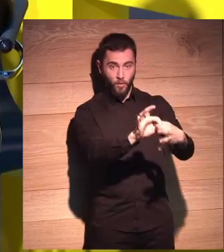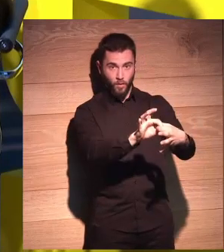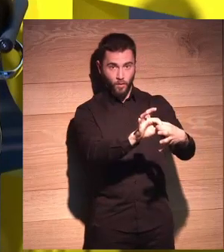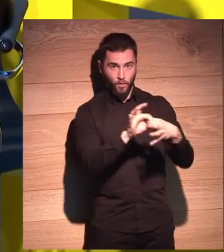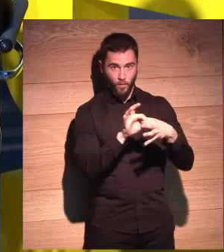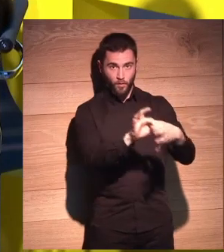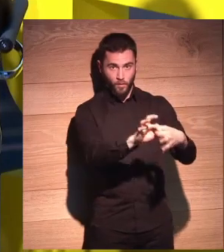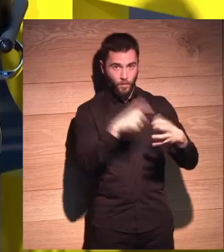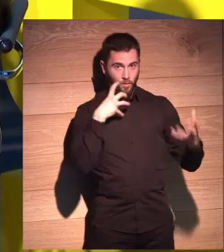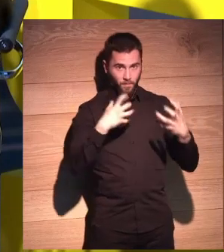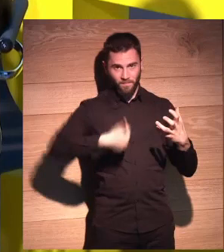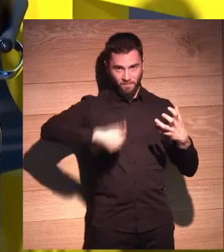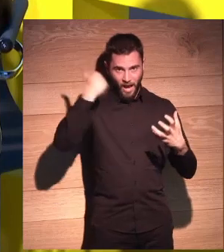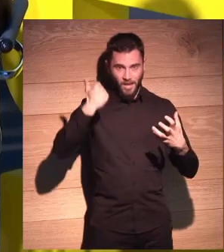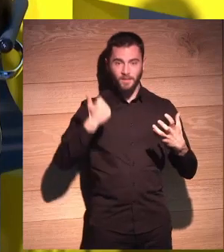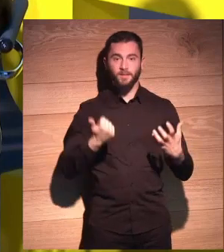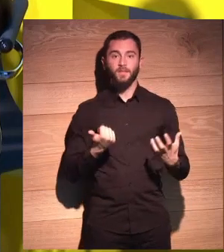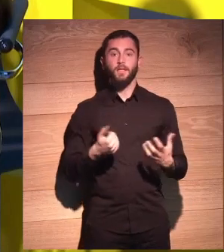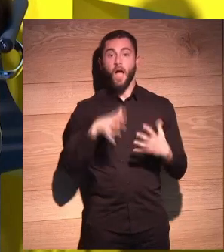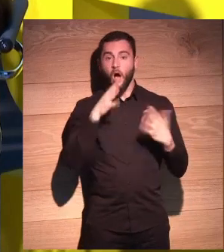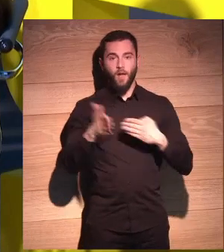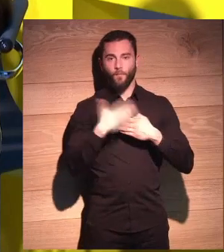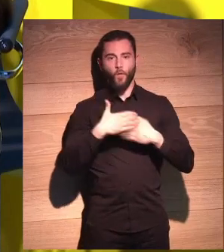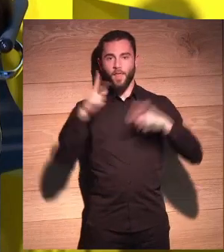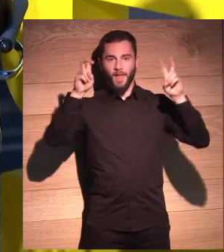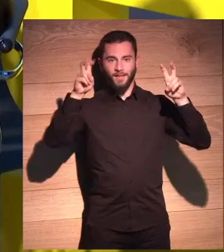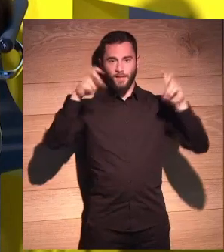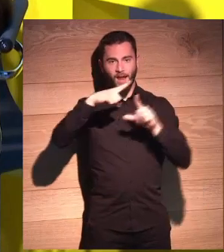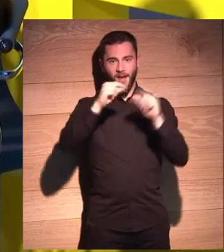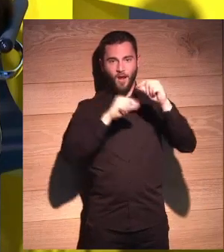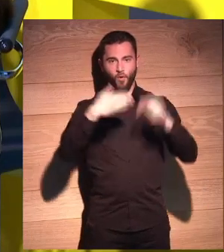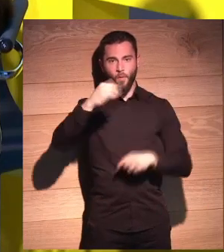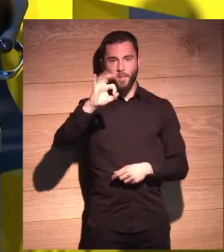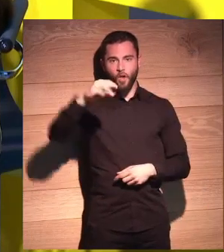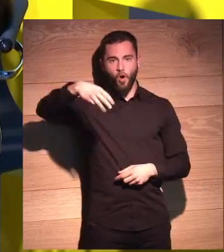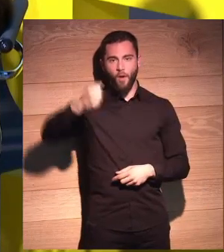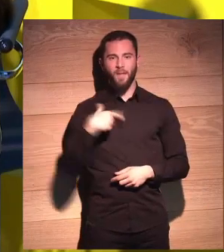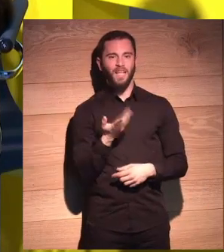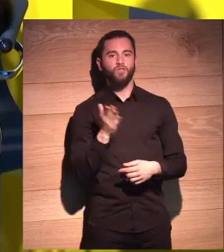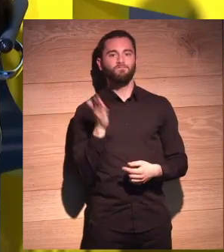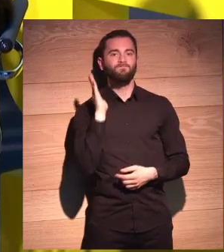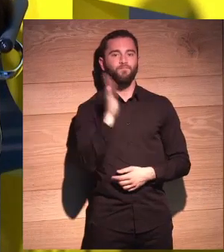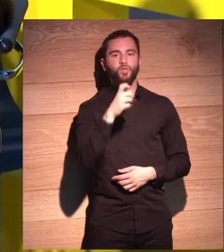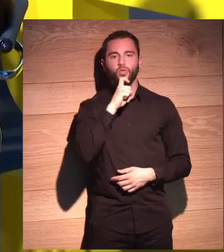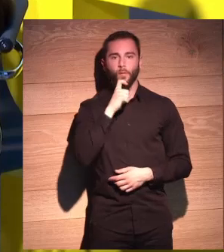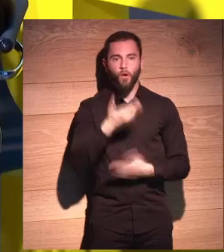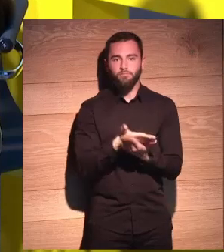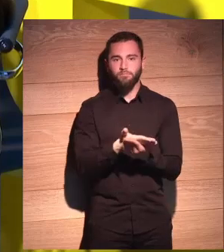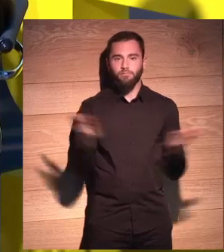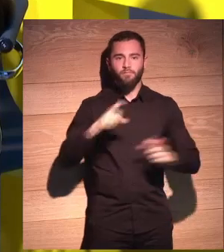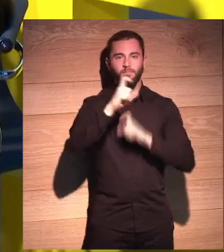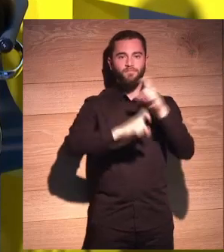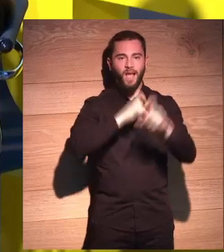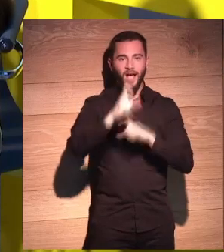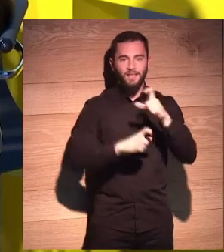se evidencia más, y por ejemplo ahora está muy de moda todo el tema del neurobioma y qué influencia tiene pues toda la población bacteriana